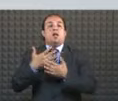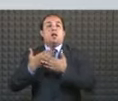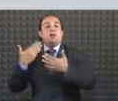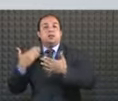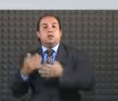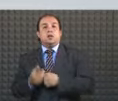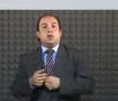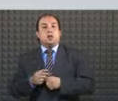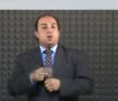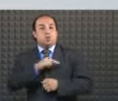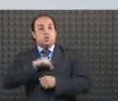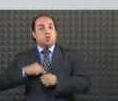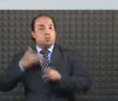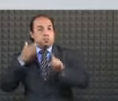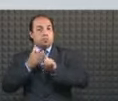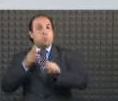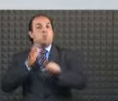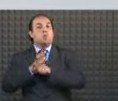vacunar,